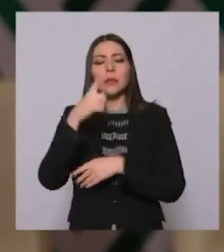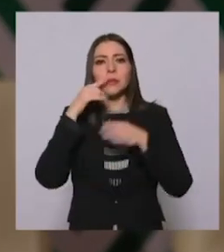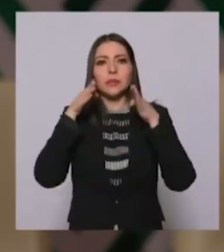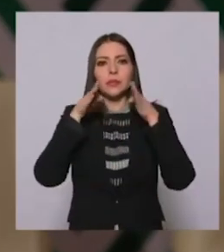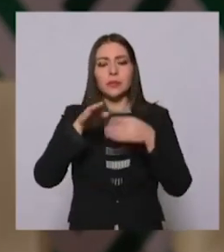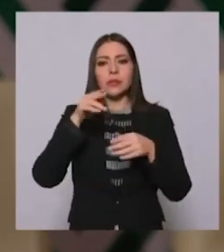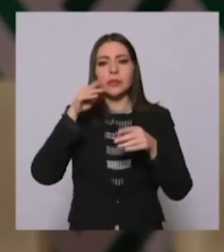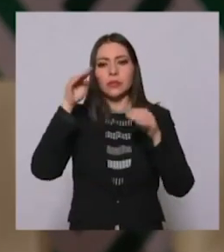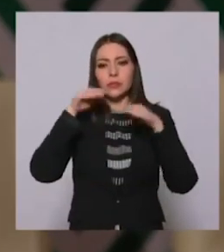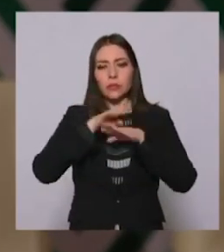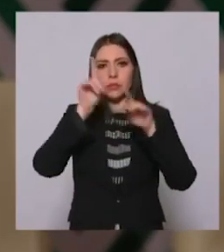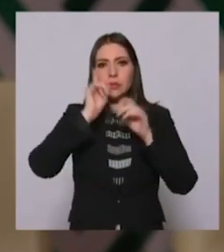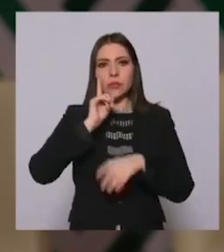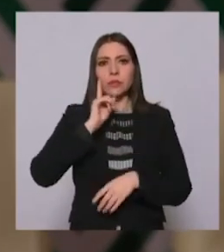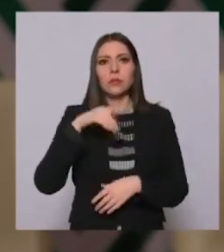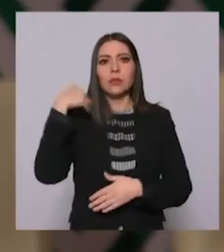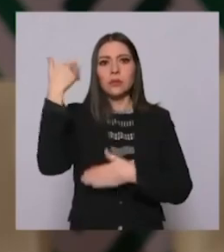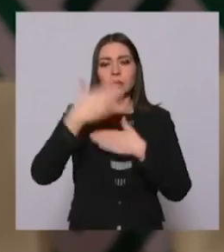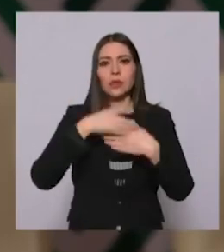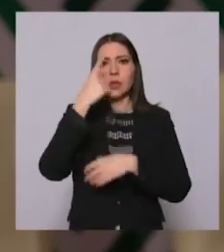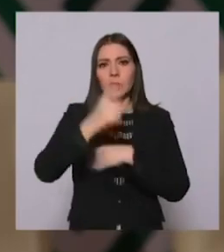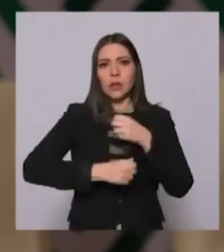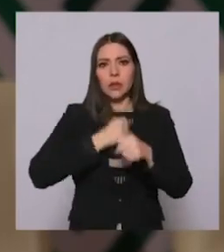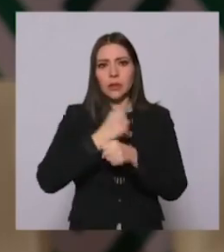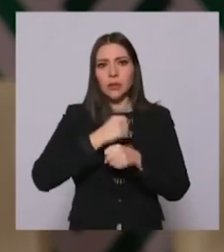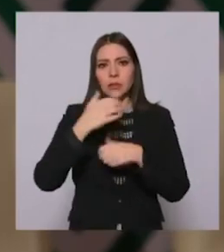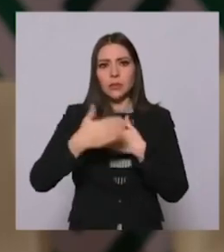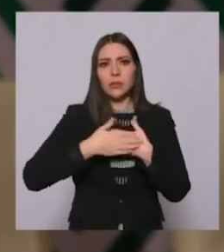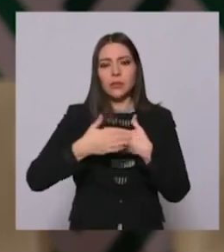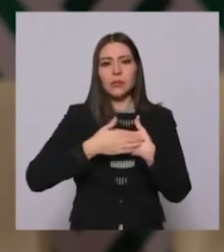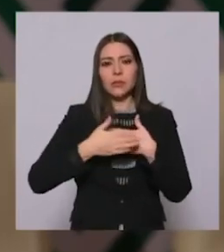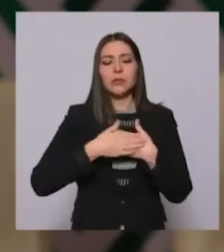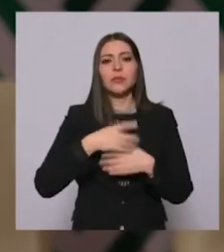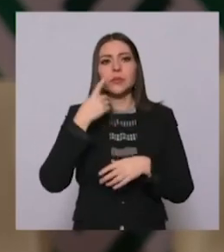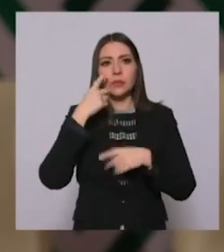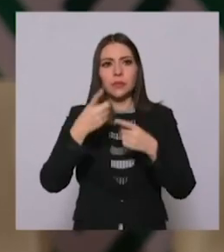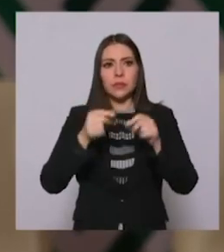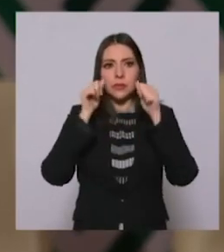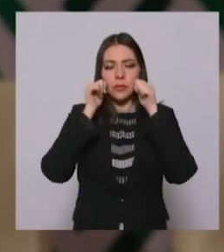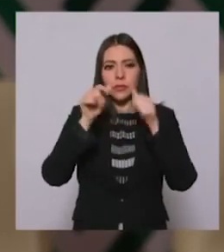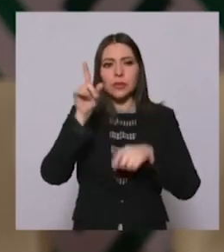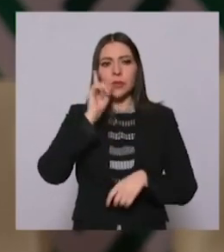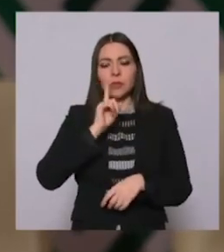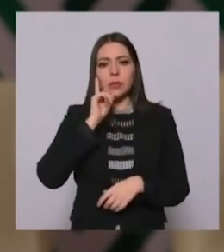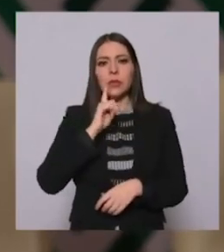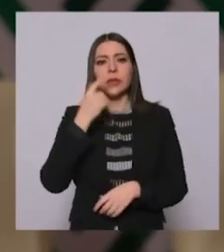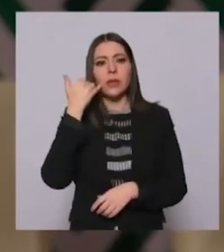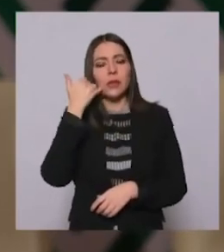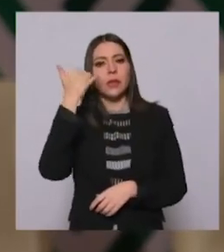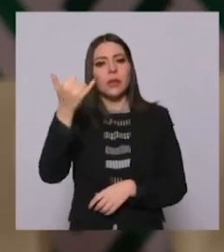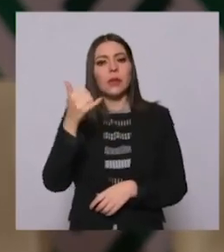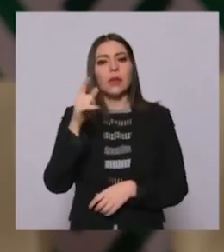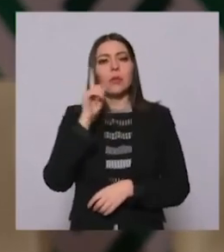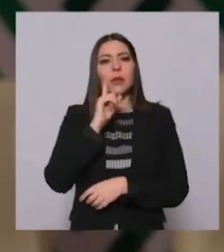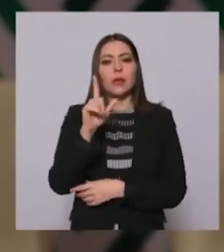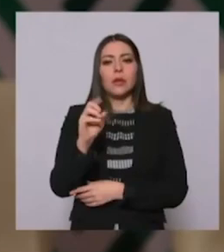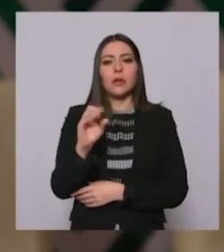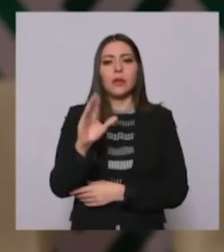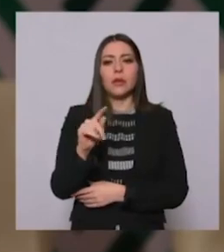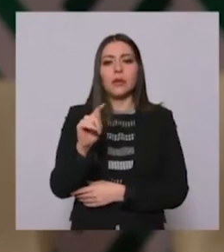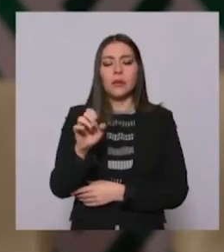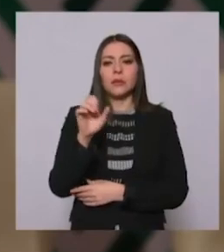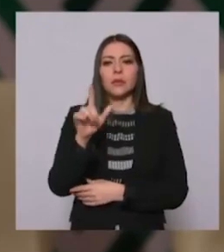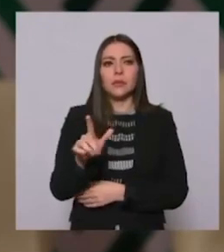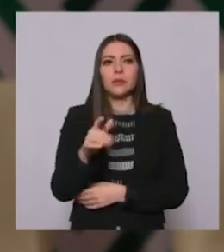género. El próximo año se fortalecerán los centros de atención a mujeres, la línea Mujeres de Locatel y el fortalecimiento